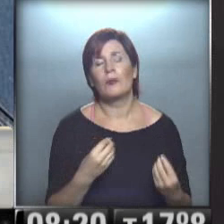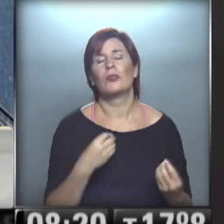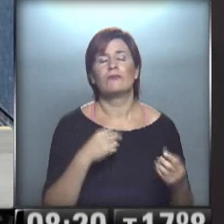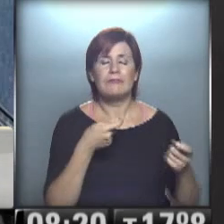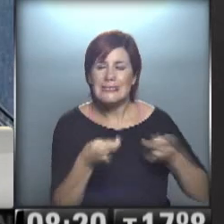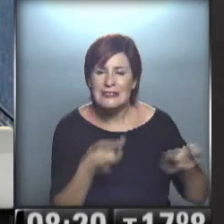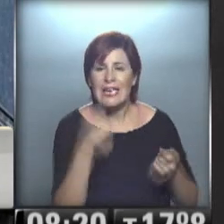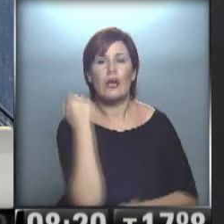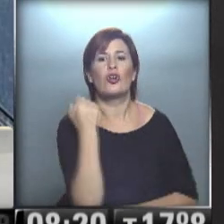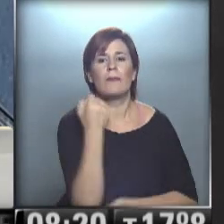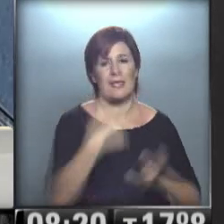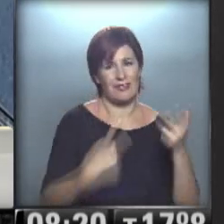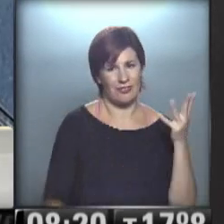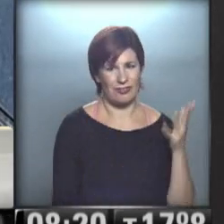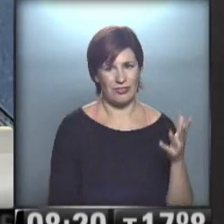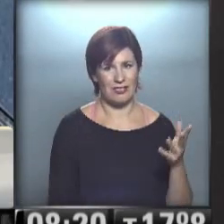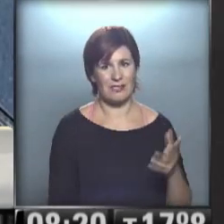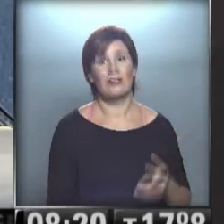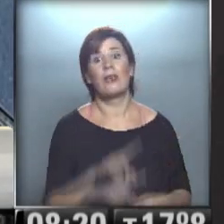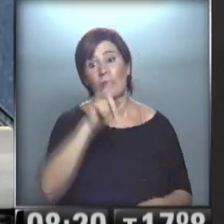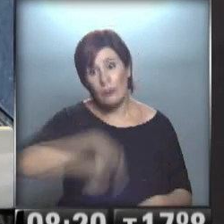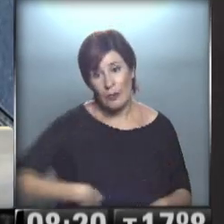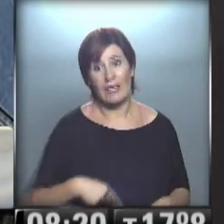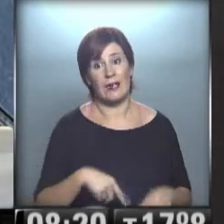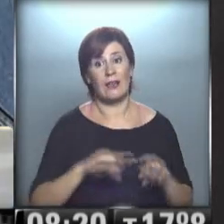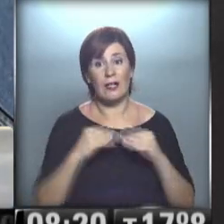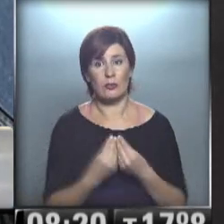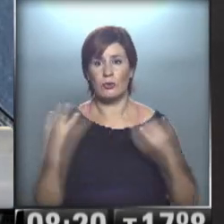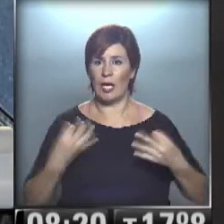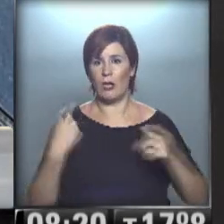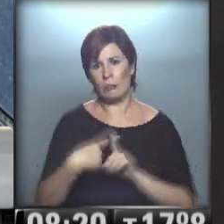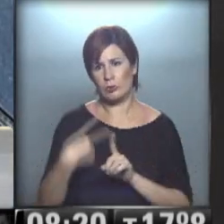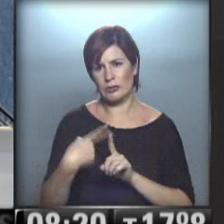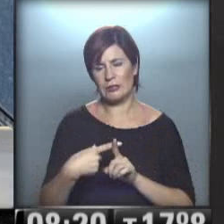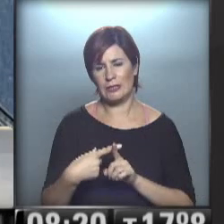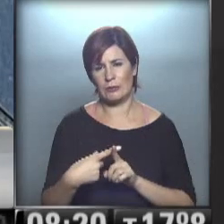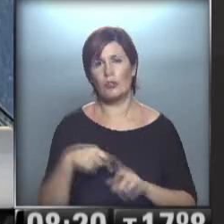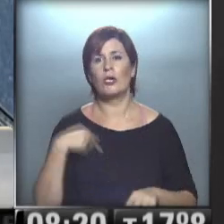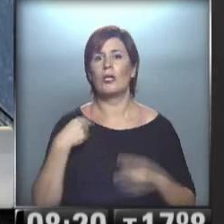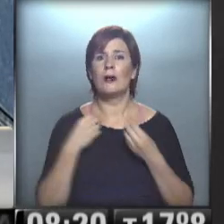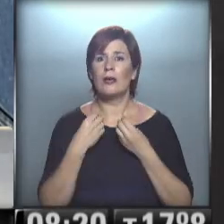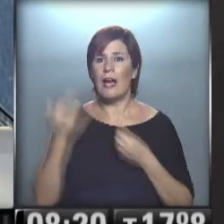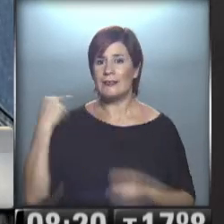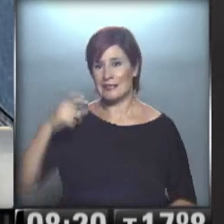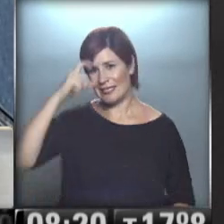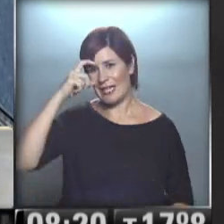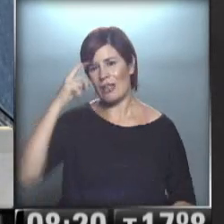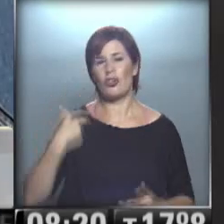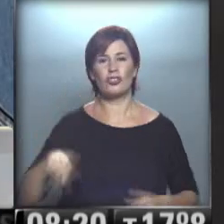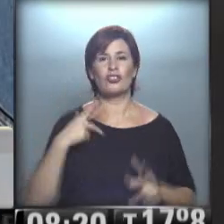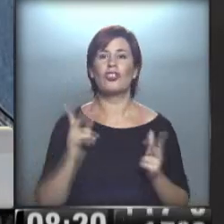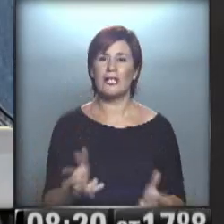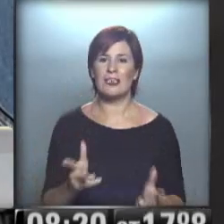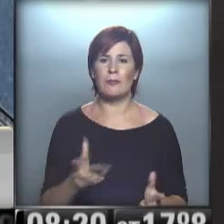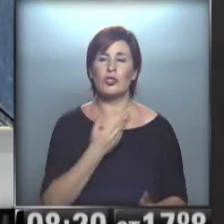que nos va a dar sus frutos. Por eso, inicialmente, decíamos nosotros en el mes de enero que el